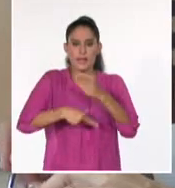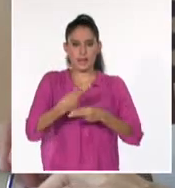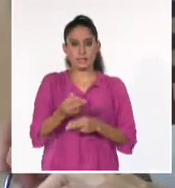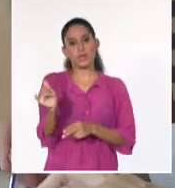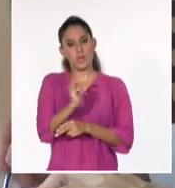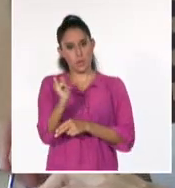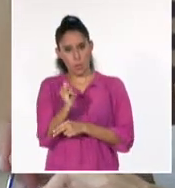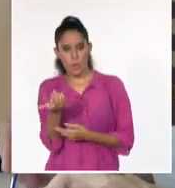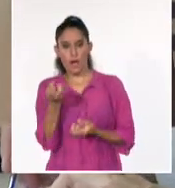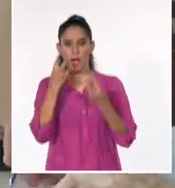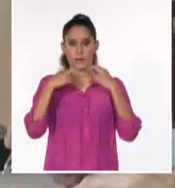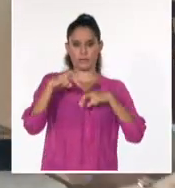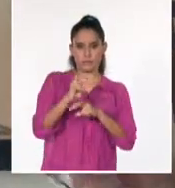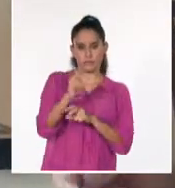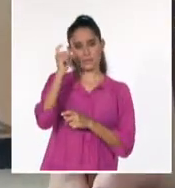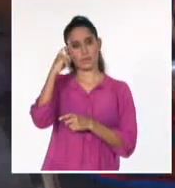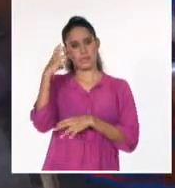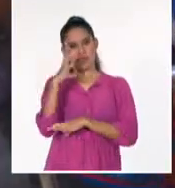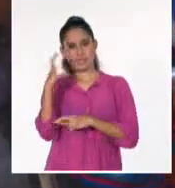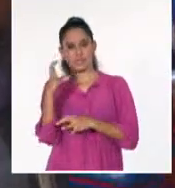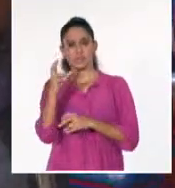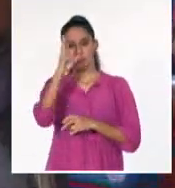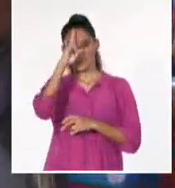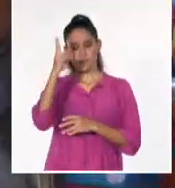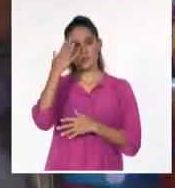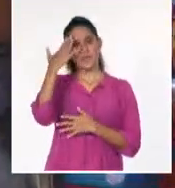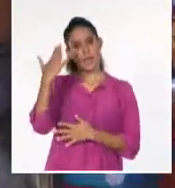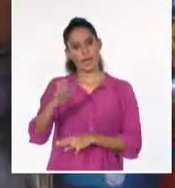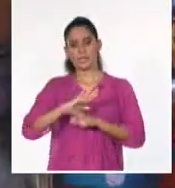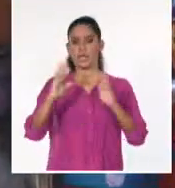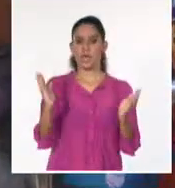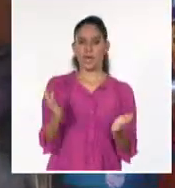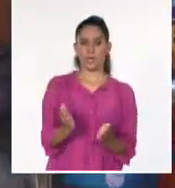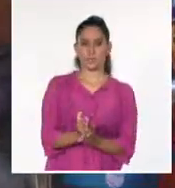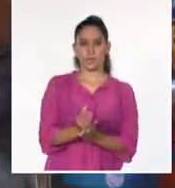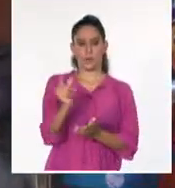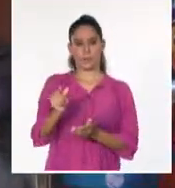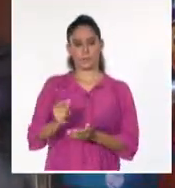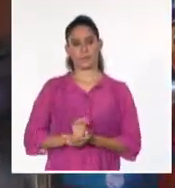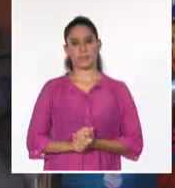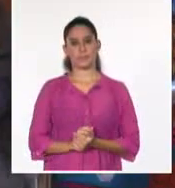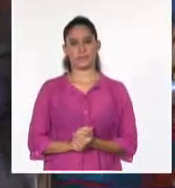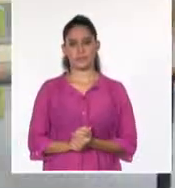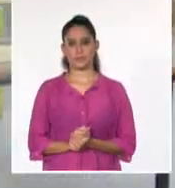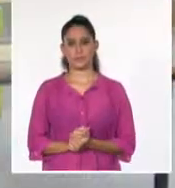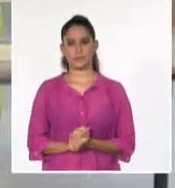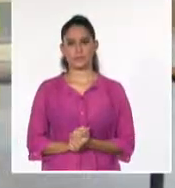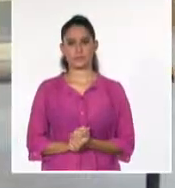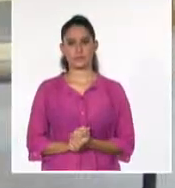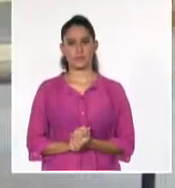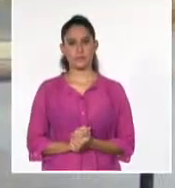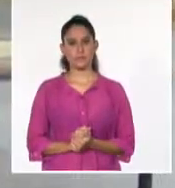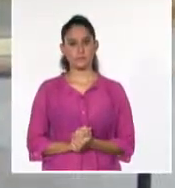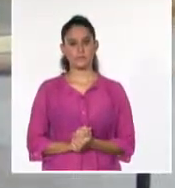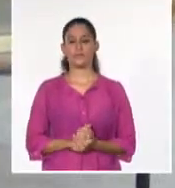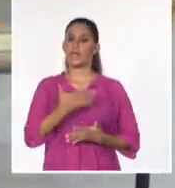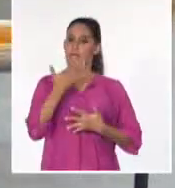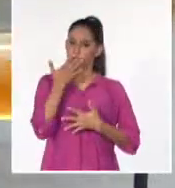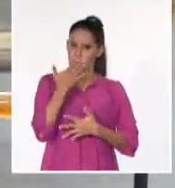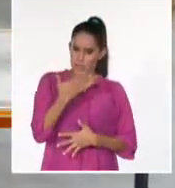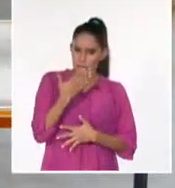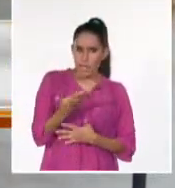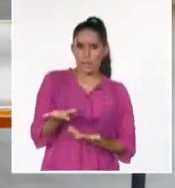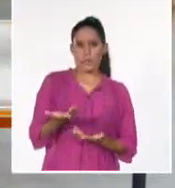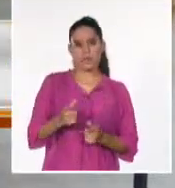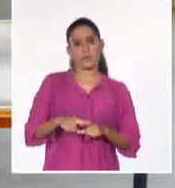familia agradece la estrategia de vacunación que ha tocado hoy a sus puertas. Es oportuno porque, por